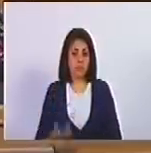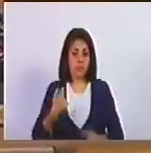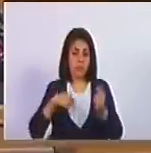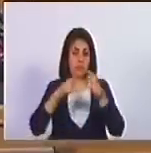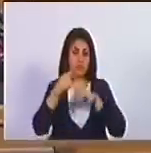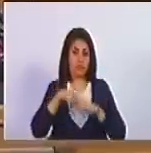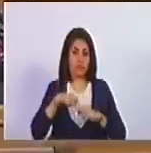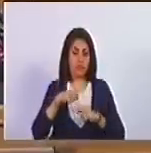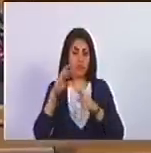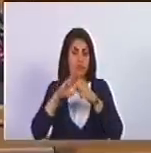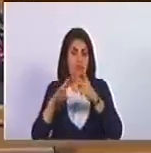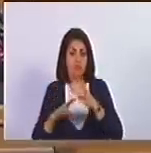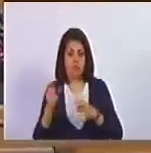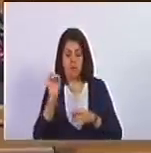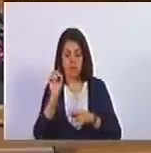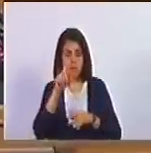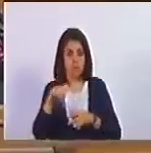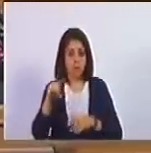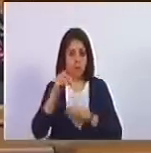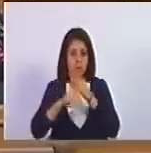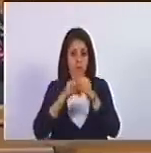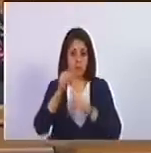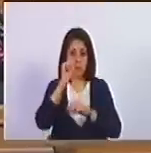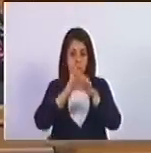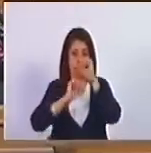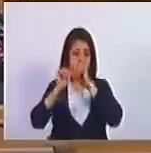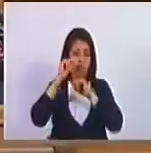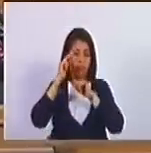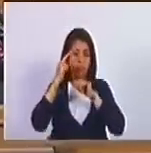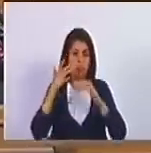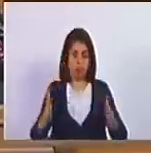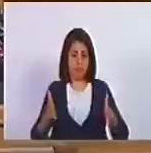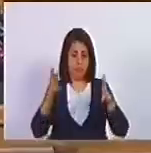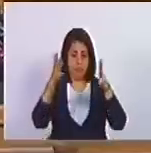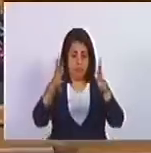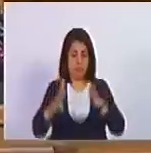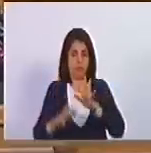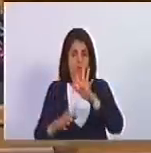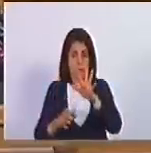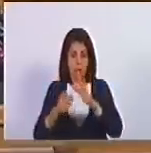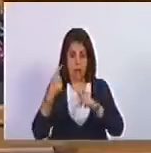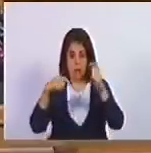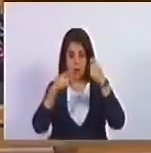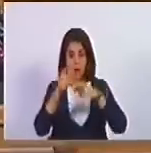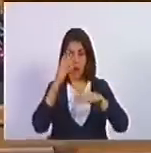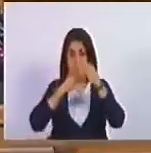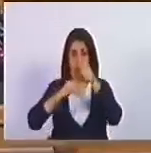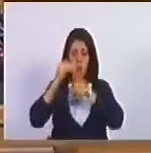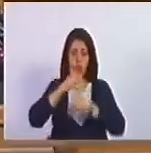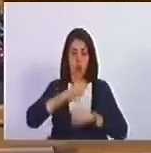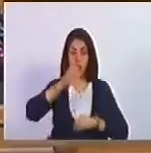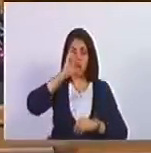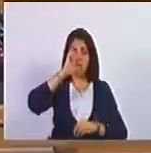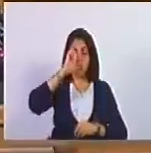Venta al detal y o mayor de bebidas alcohólicas. 5. Expendio de alimentos, bebidas y esparcimiento.